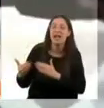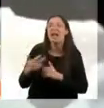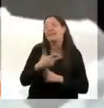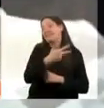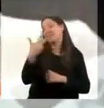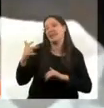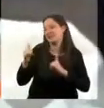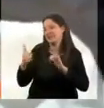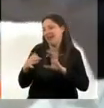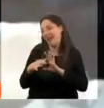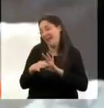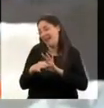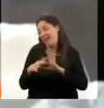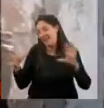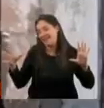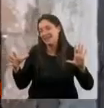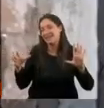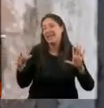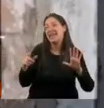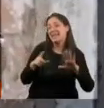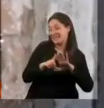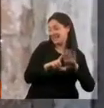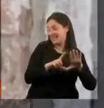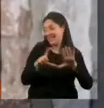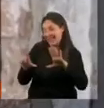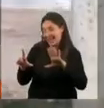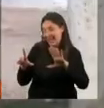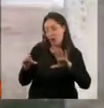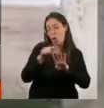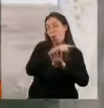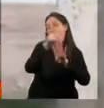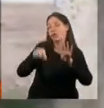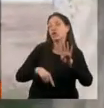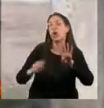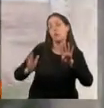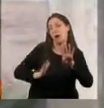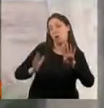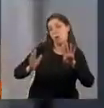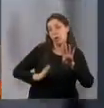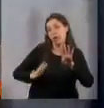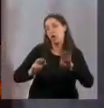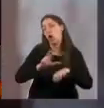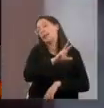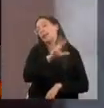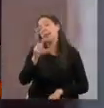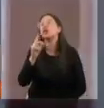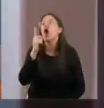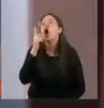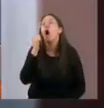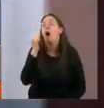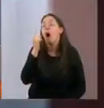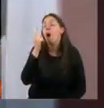libertad, y las 7 restantes, 4 femeninas y 3 masculinos, fueron